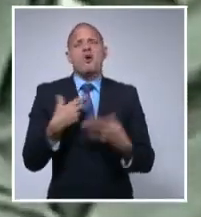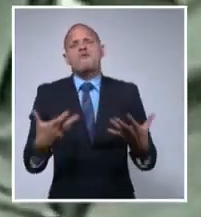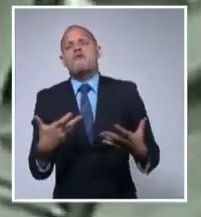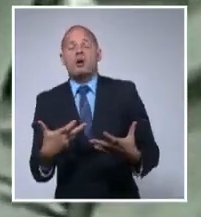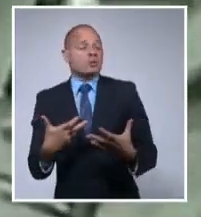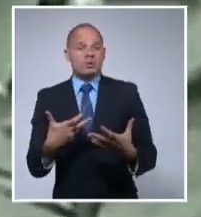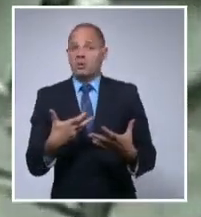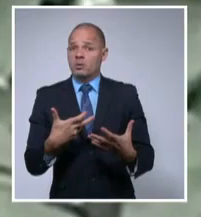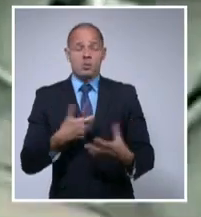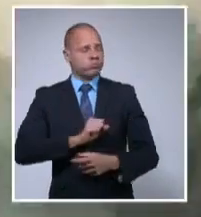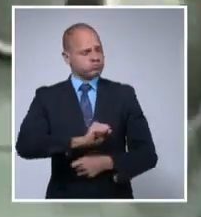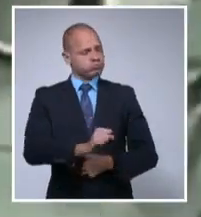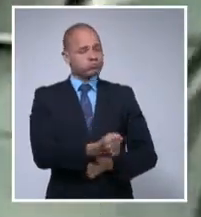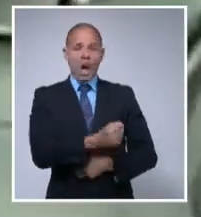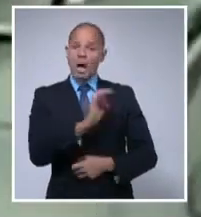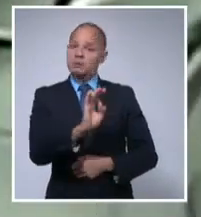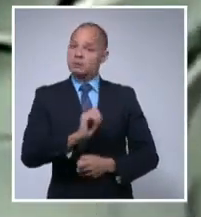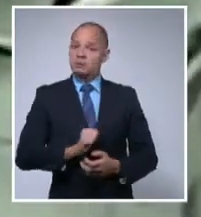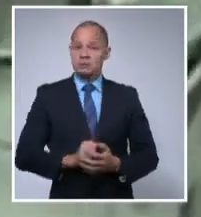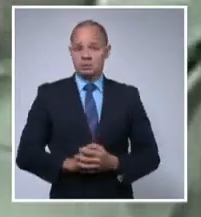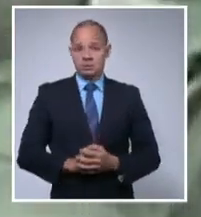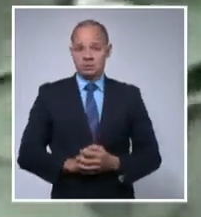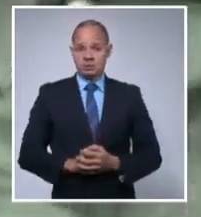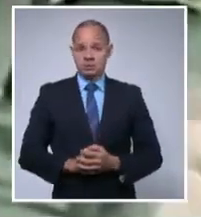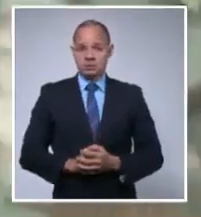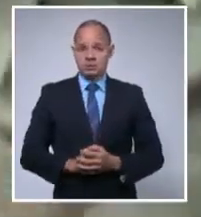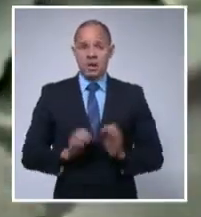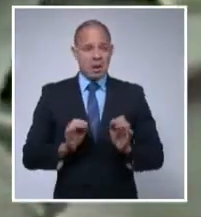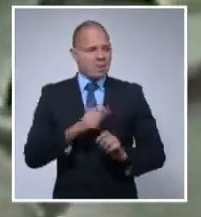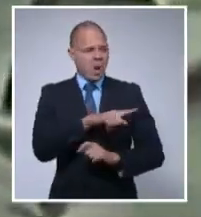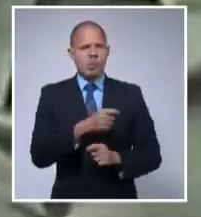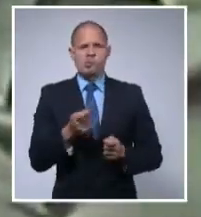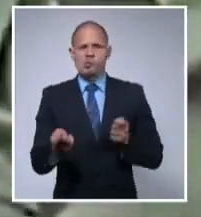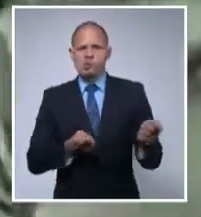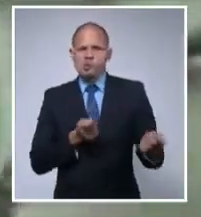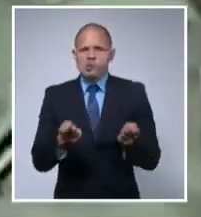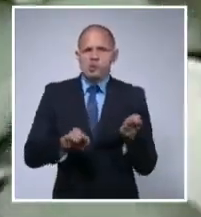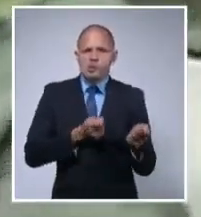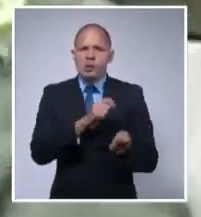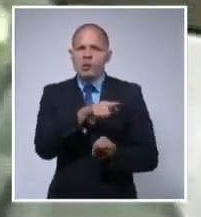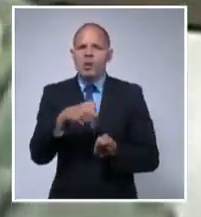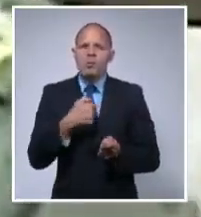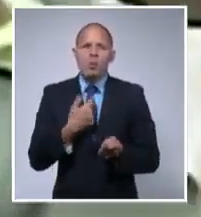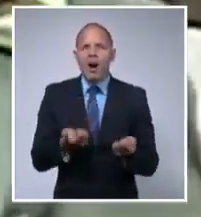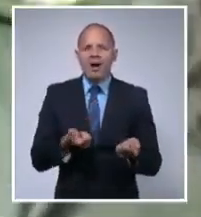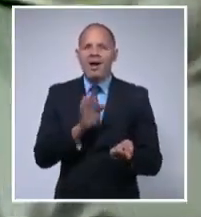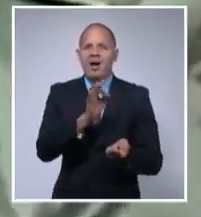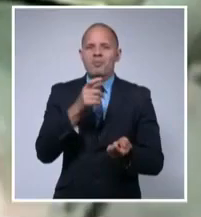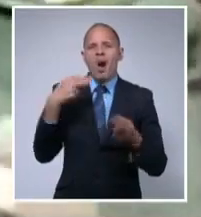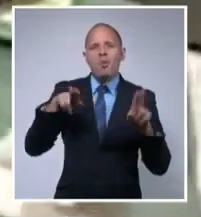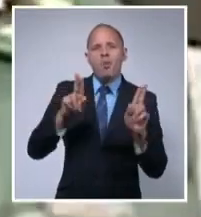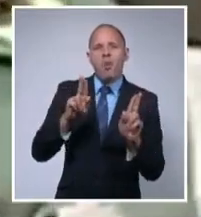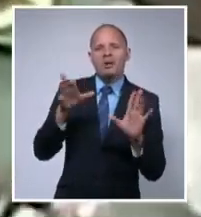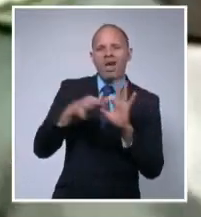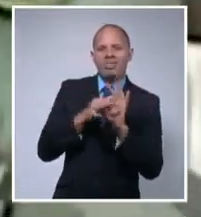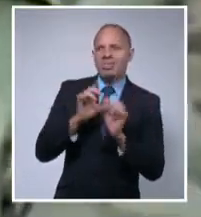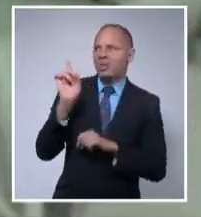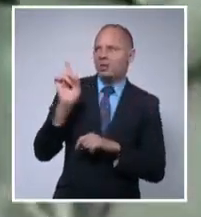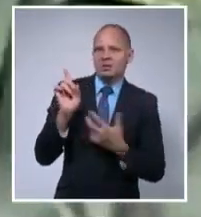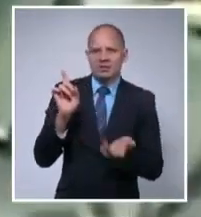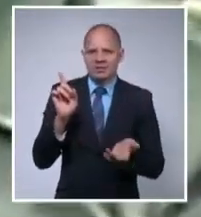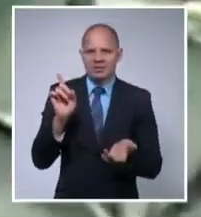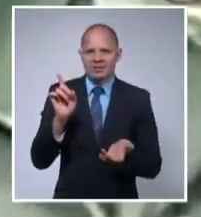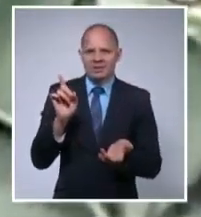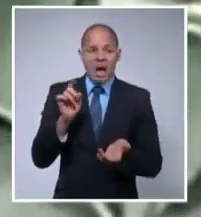país. Los infames que alientan a la agresión imperialista. Los infames que quieren crearle condiciones al imperialismo para que